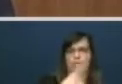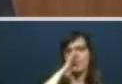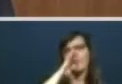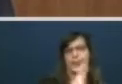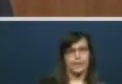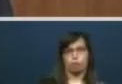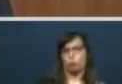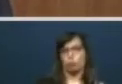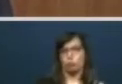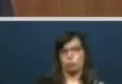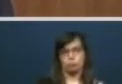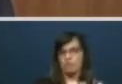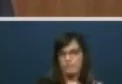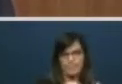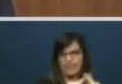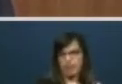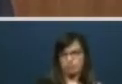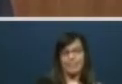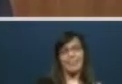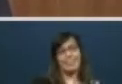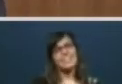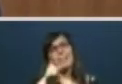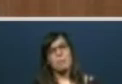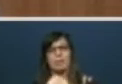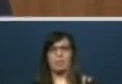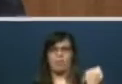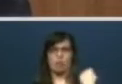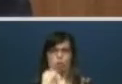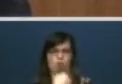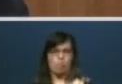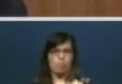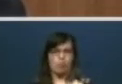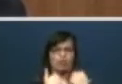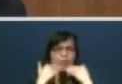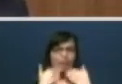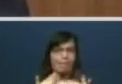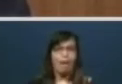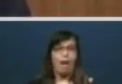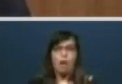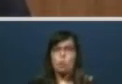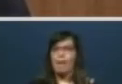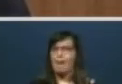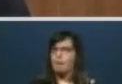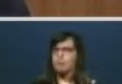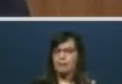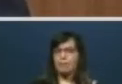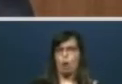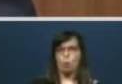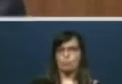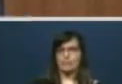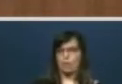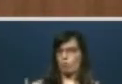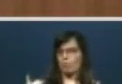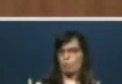derivados como digo al núcleo familiar pero también económicos a través de las ayudas de emergencia que la junta acaba de reforzar